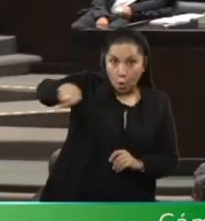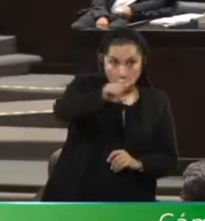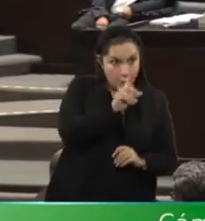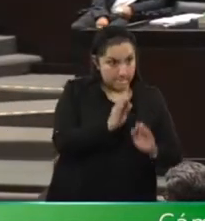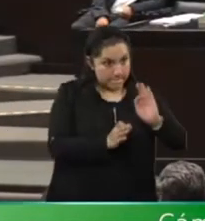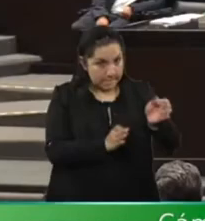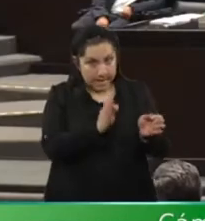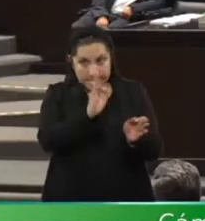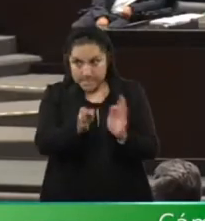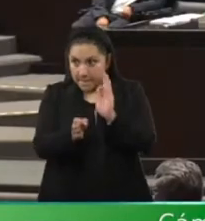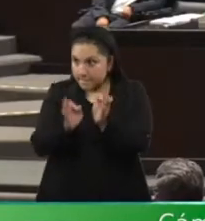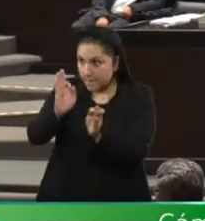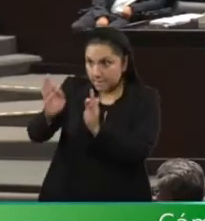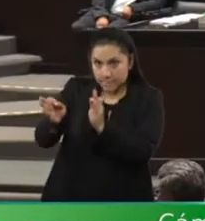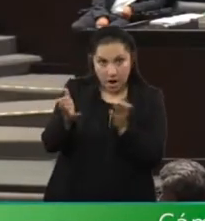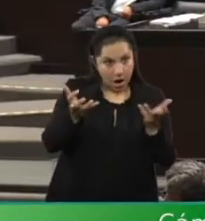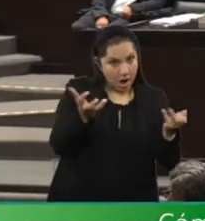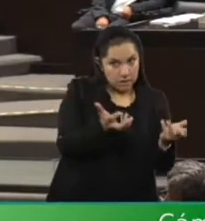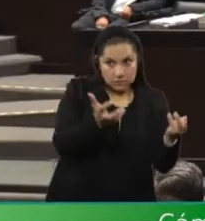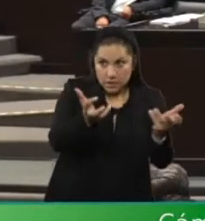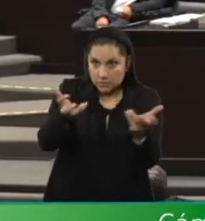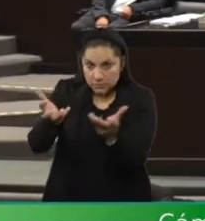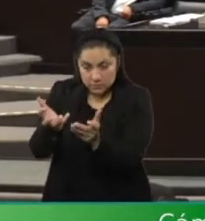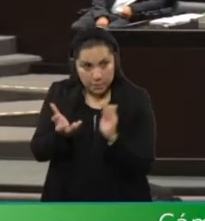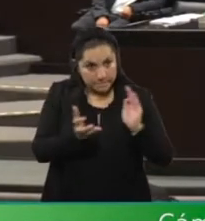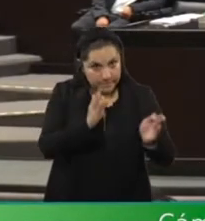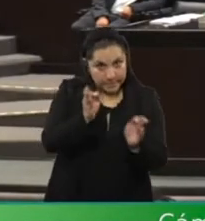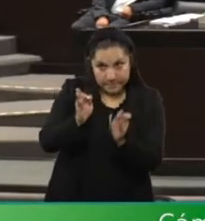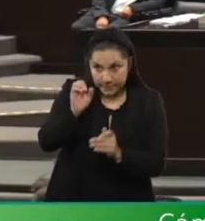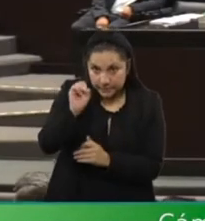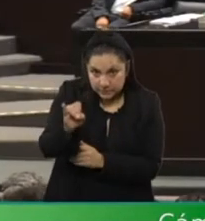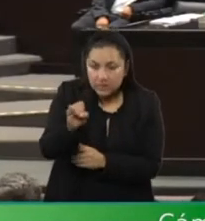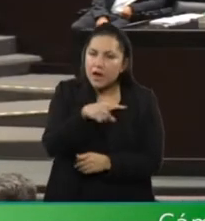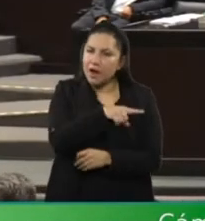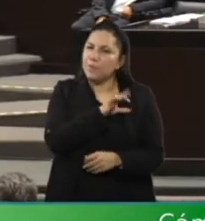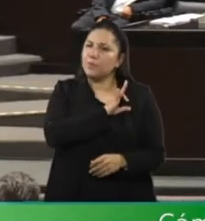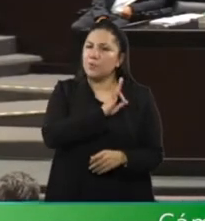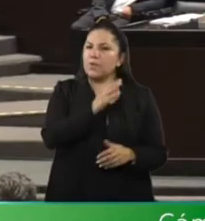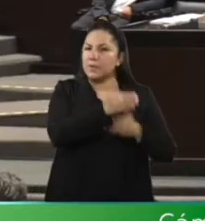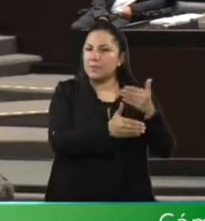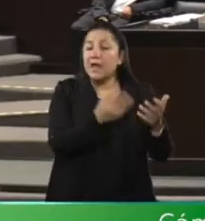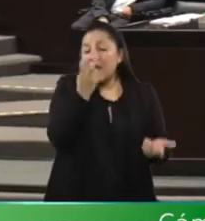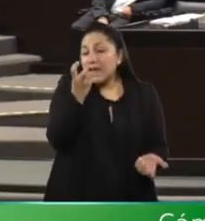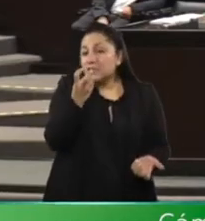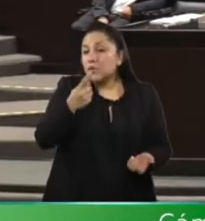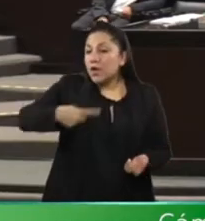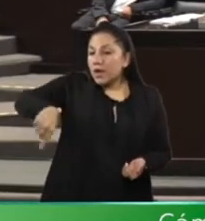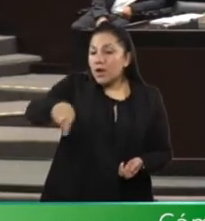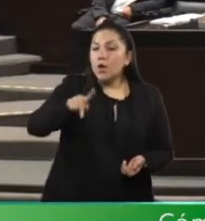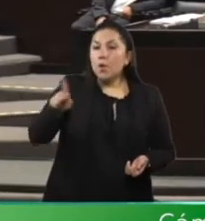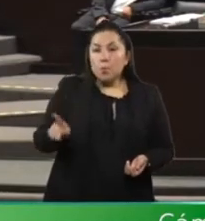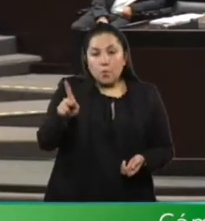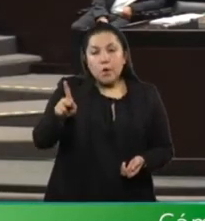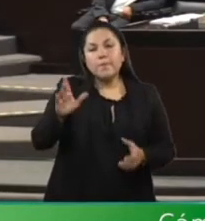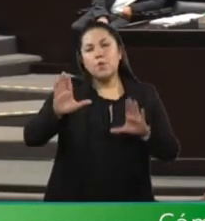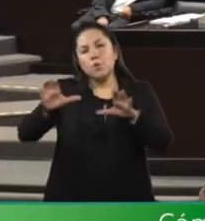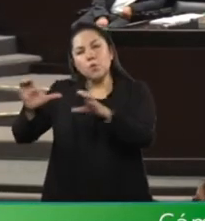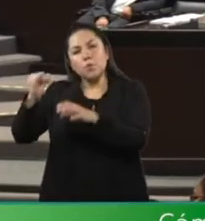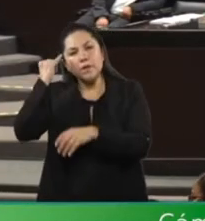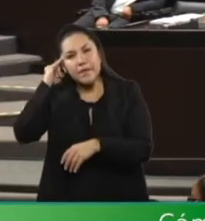Aceptamos con importancia y sobre todo reconocer a los pueblos indígenas y afromexicanos como sujetos de